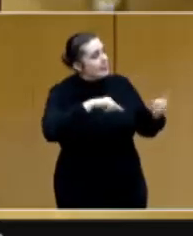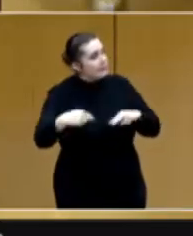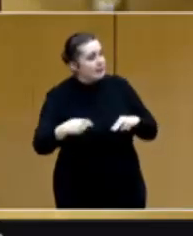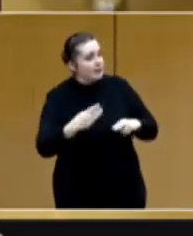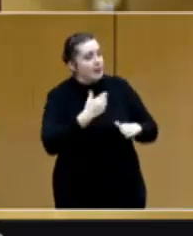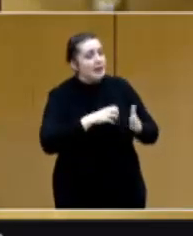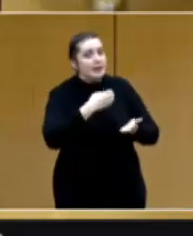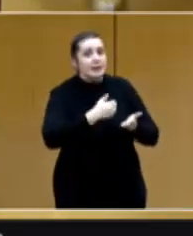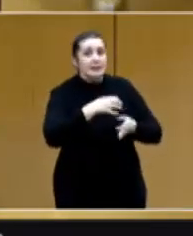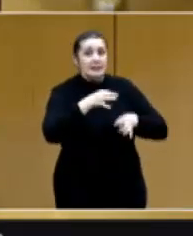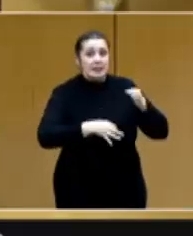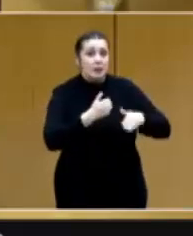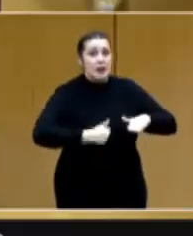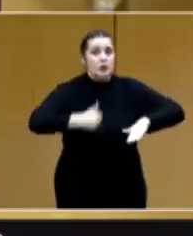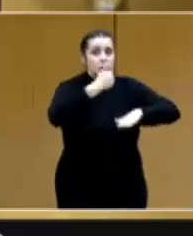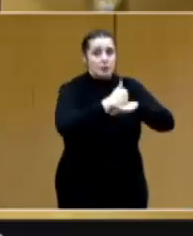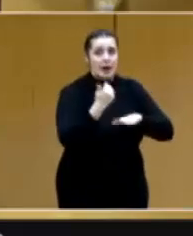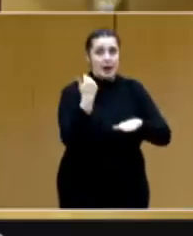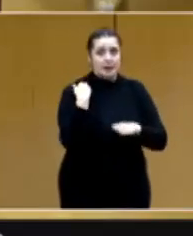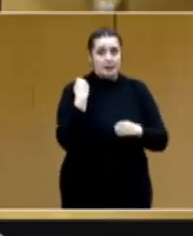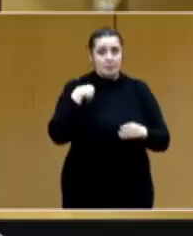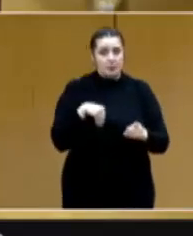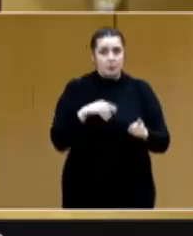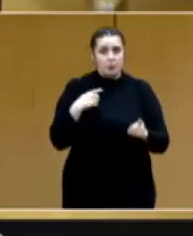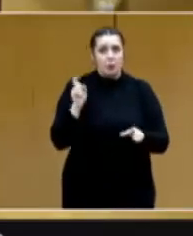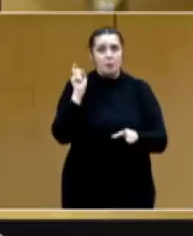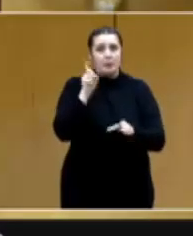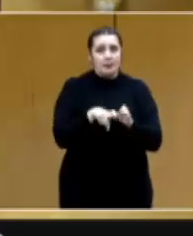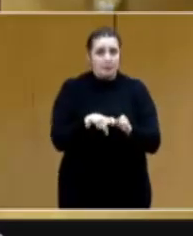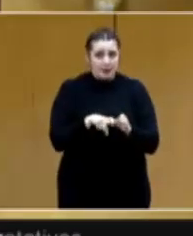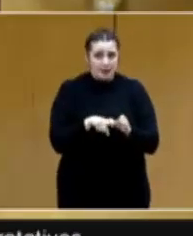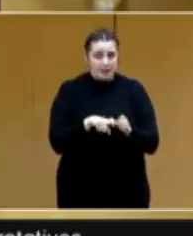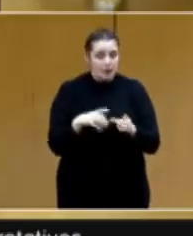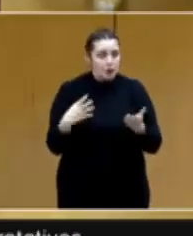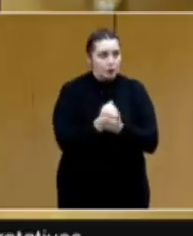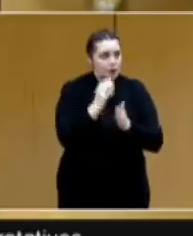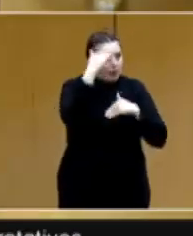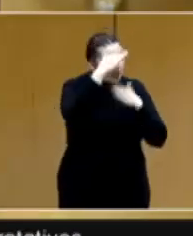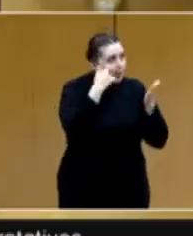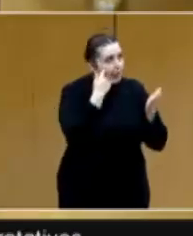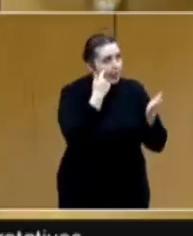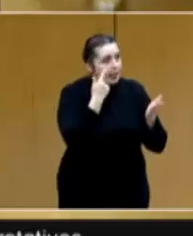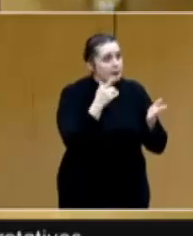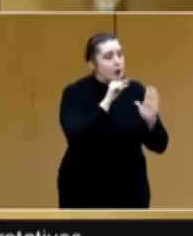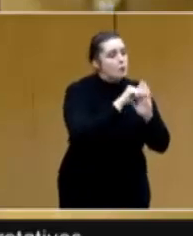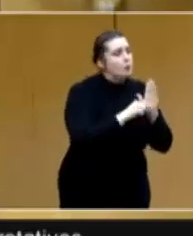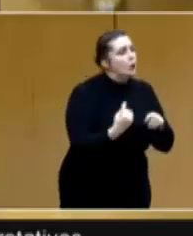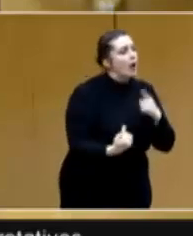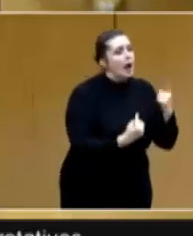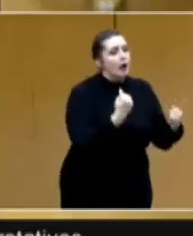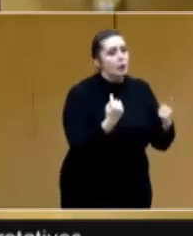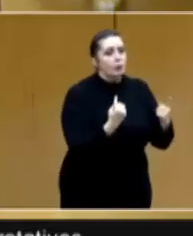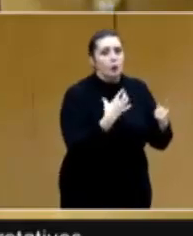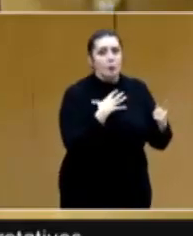ayer mismo en unas jornadas formativas participa un magistral supremo y estamos todos pendientes de determinados puntos que pudieran ser